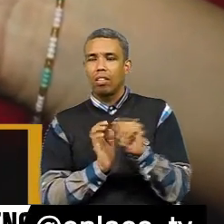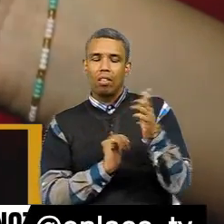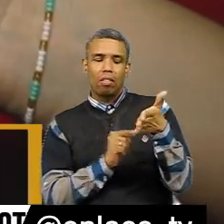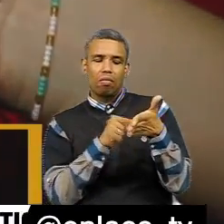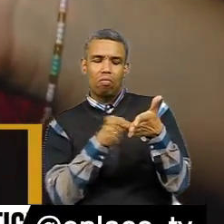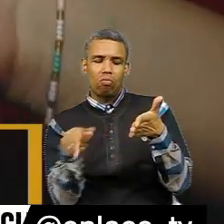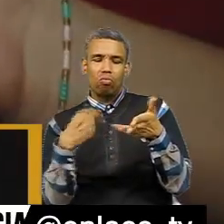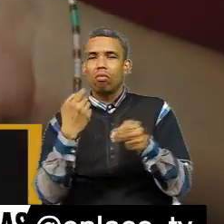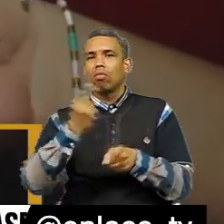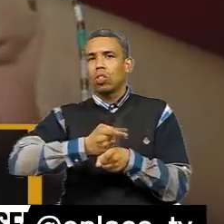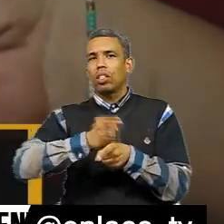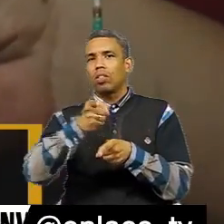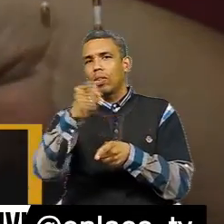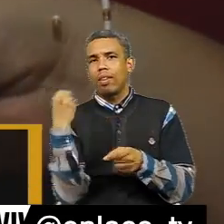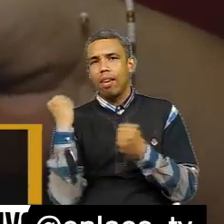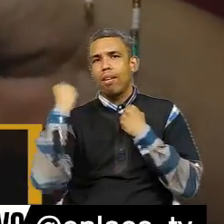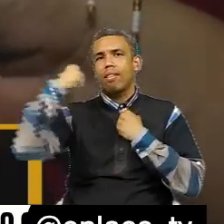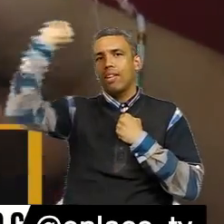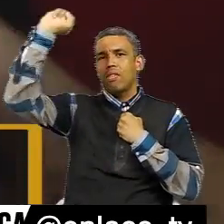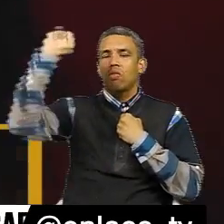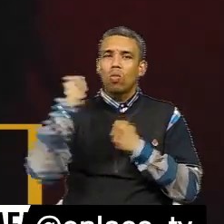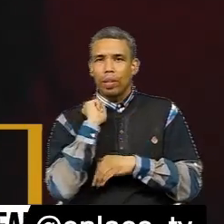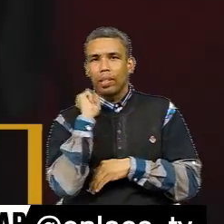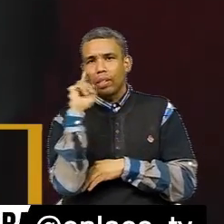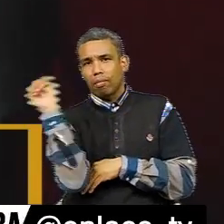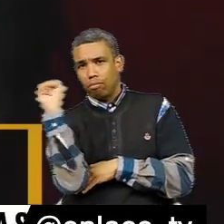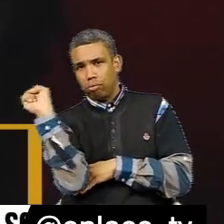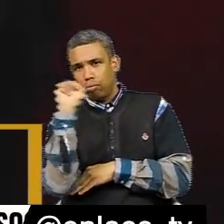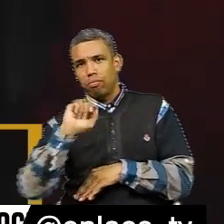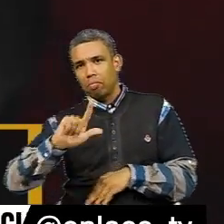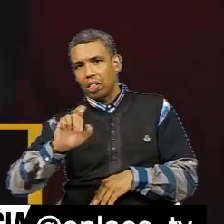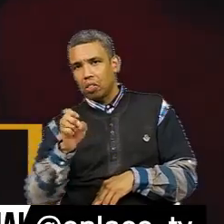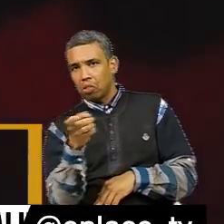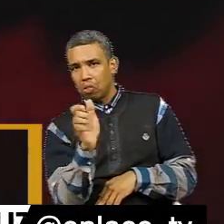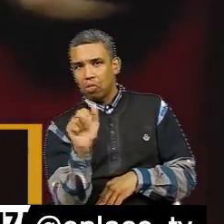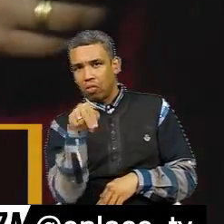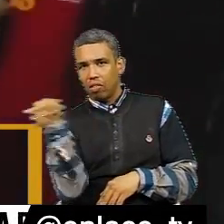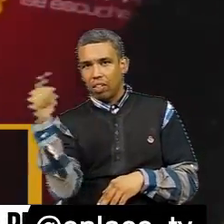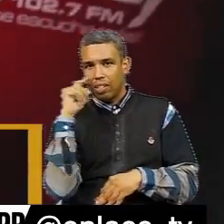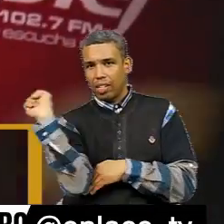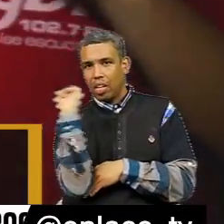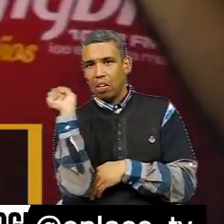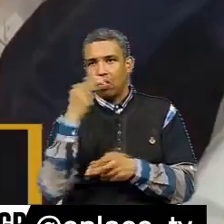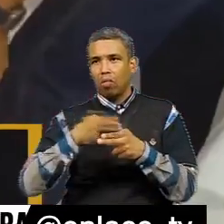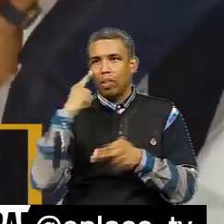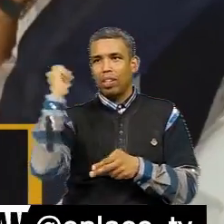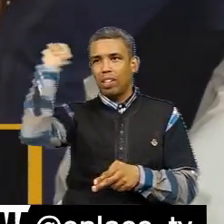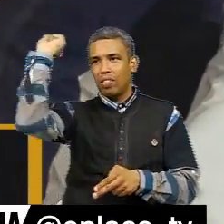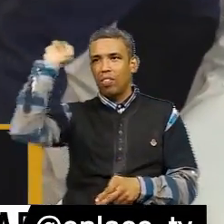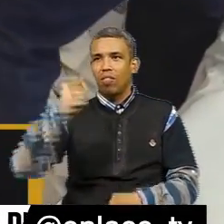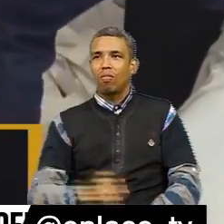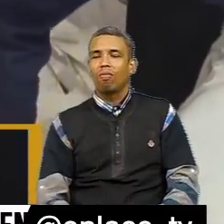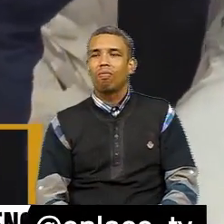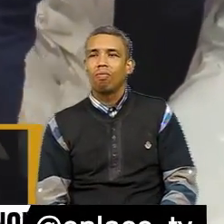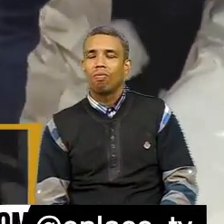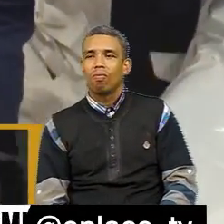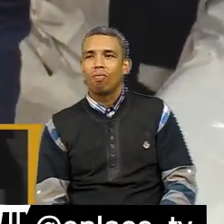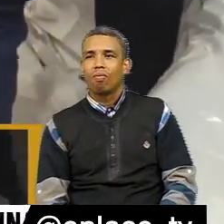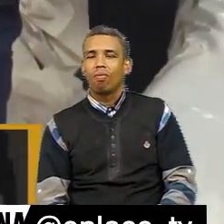del Renault Logan Authentic modelo 2016 que le llega a su supermercado. ¡Un aplauso para